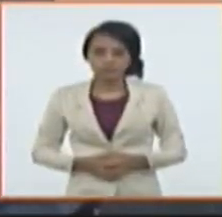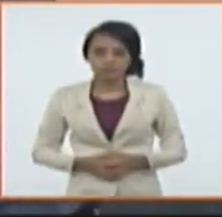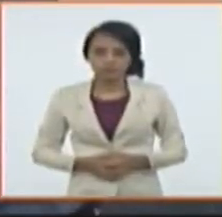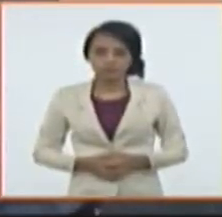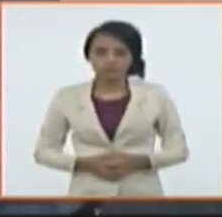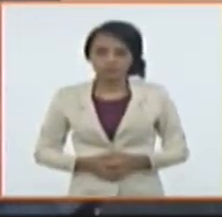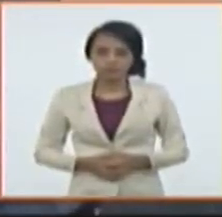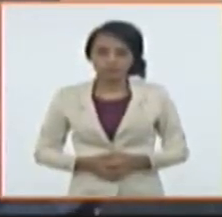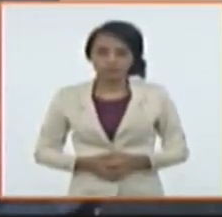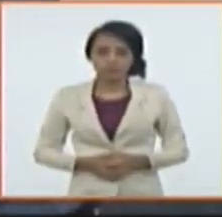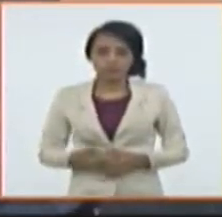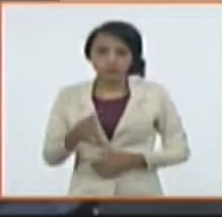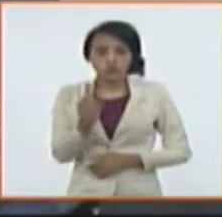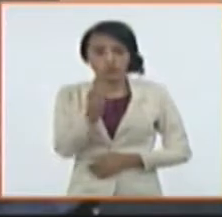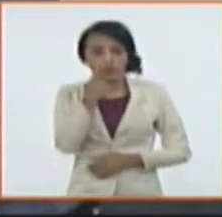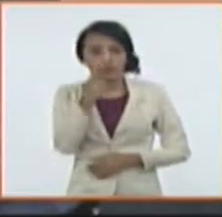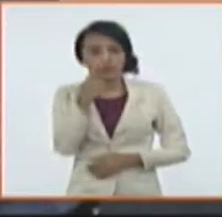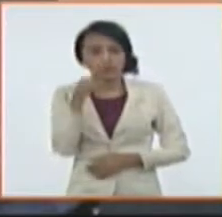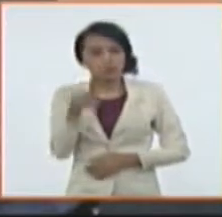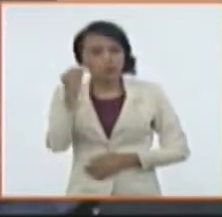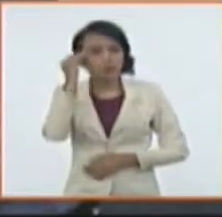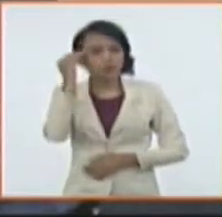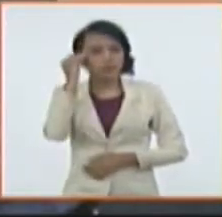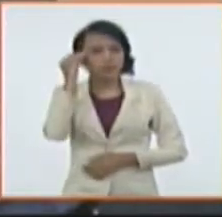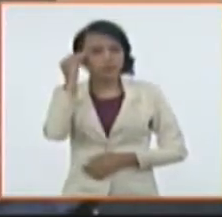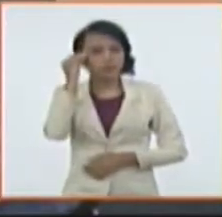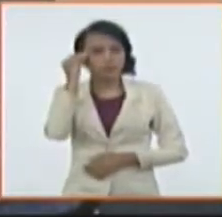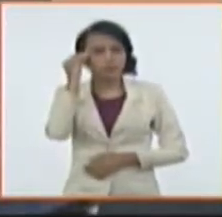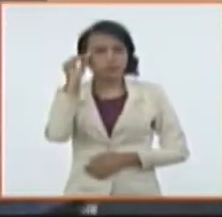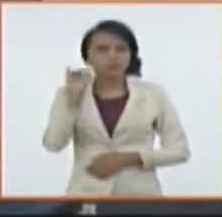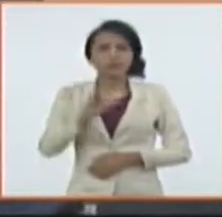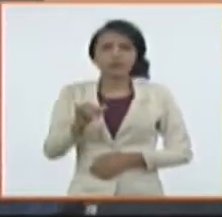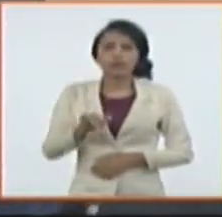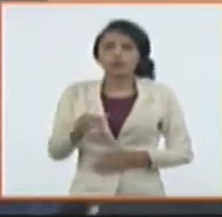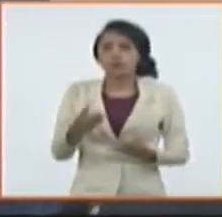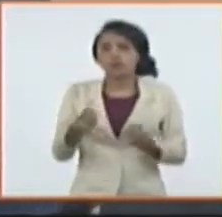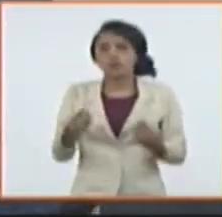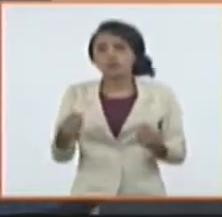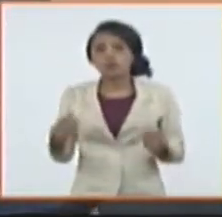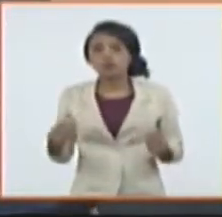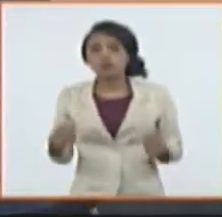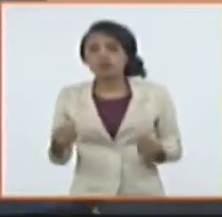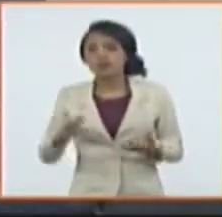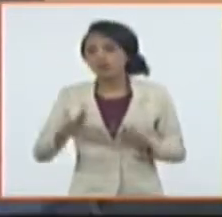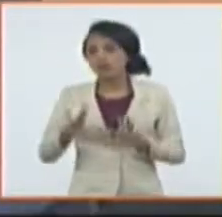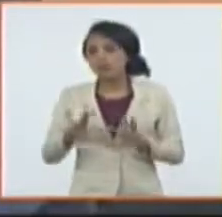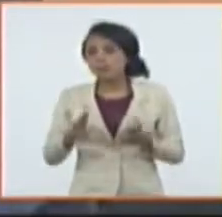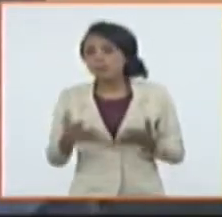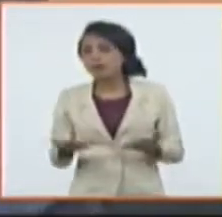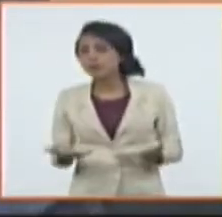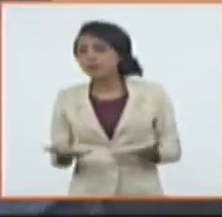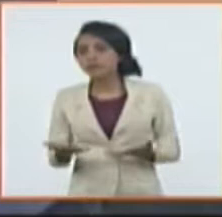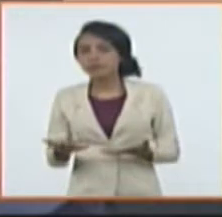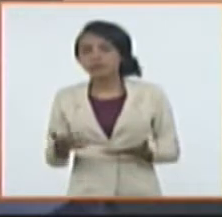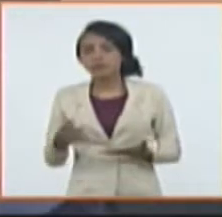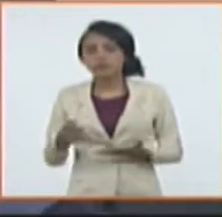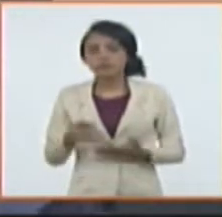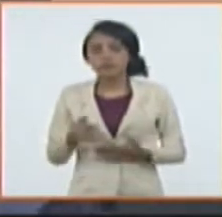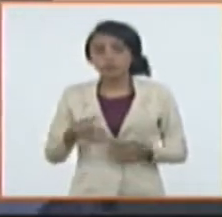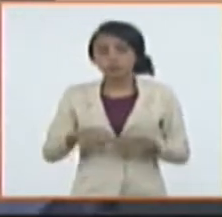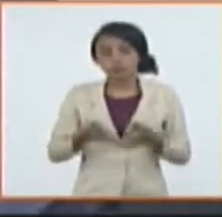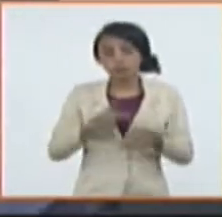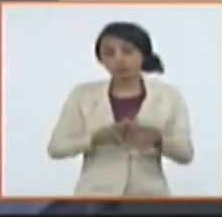aprendizaje de todo lo que hemos vivido que se habían desmontado un grupo de mecanismos por los requerimientos de la